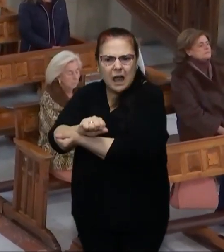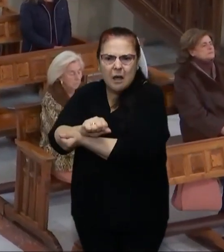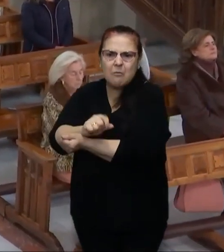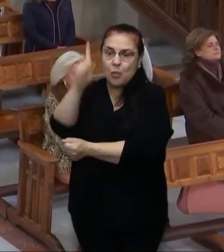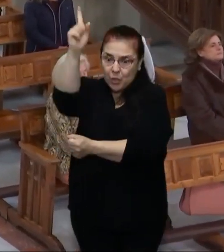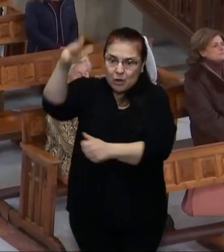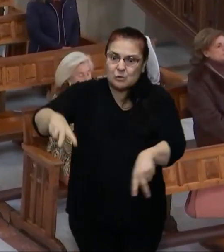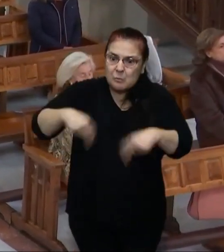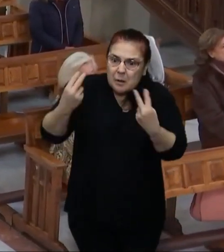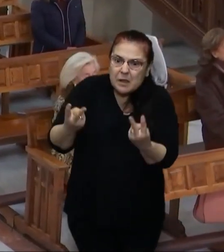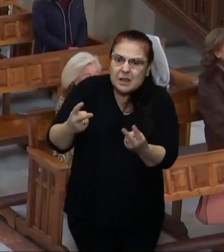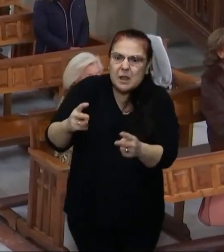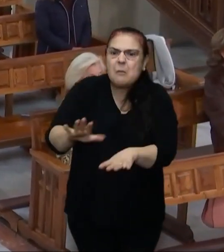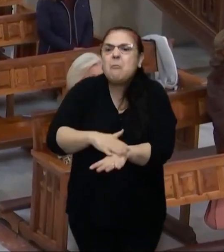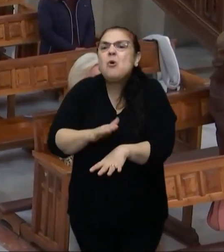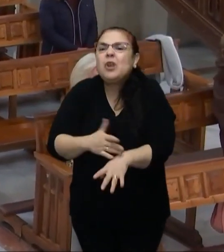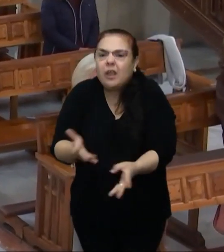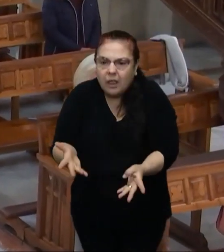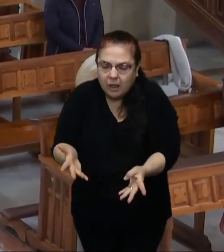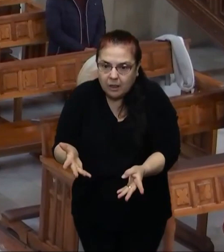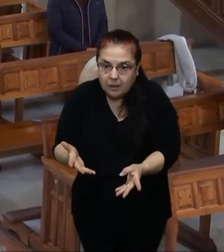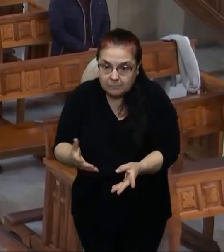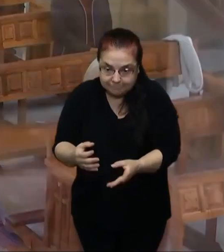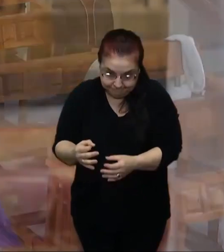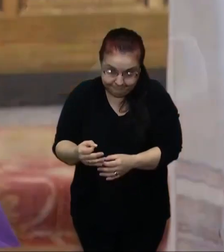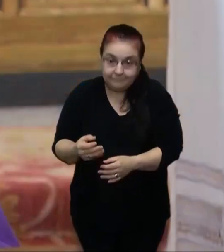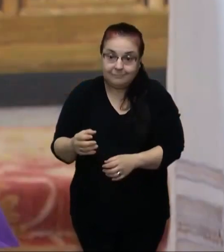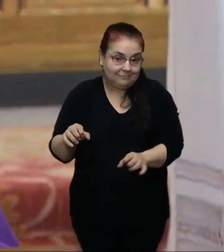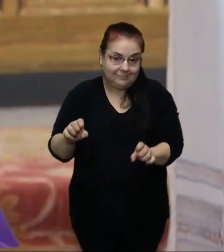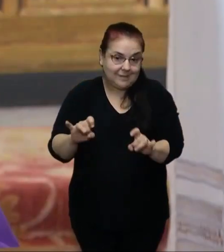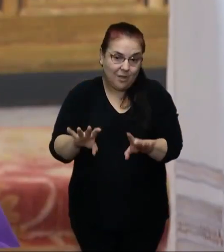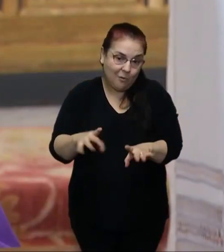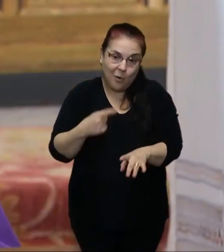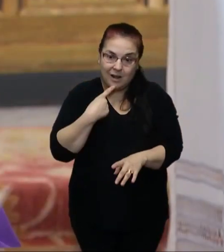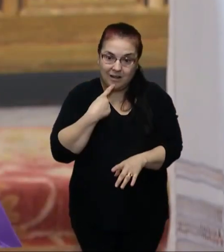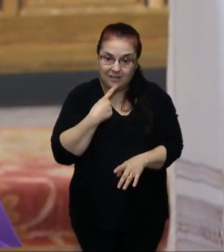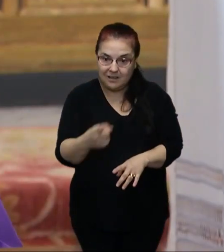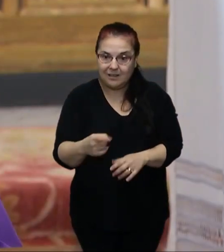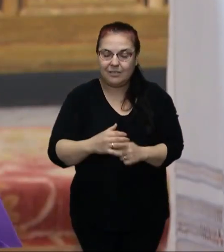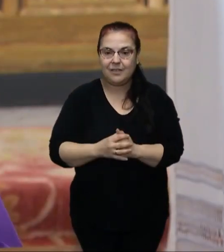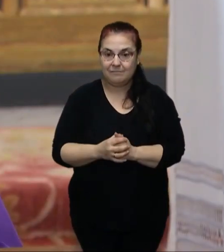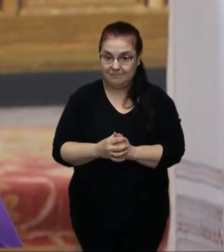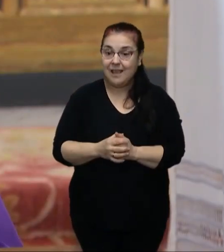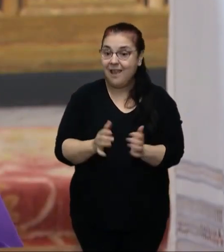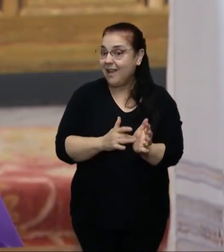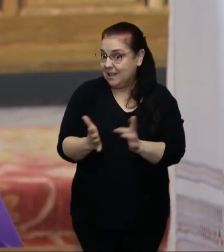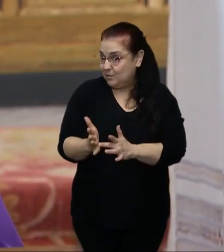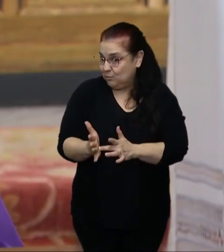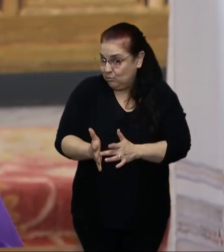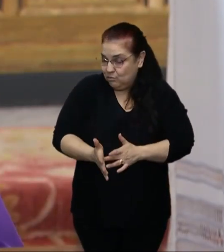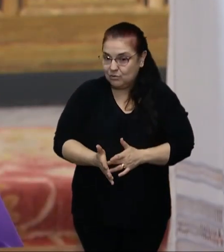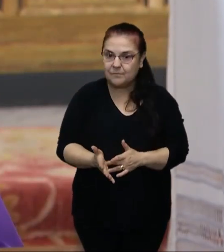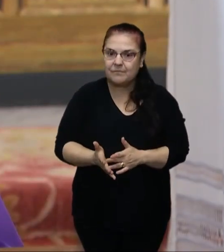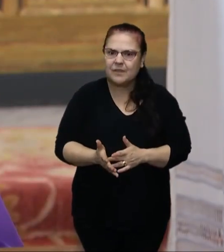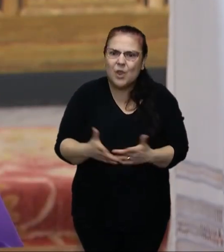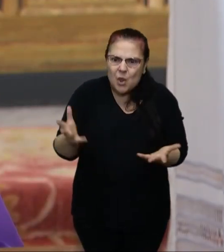eso? Igual que dirían acerca de Jesús mismo,